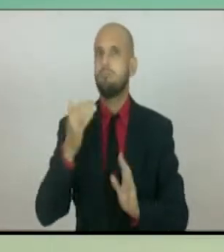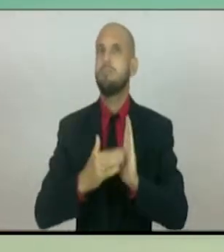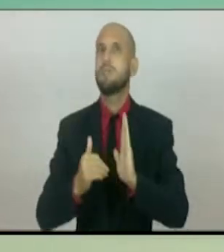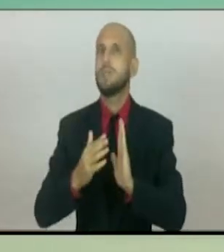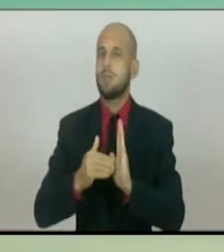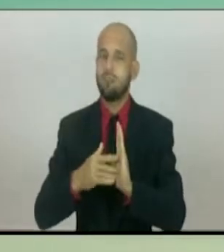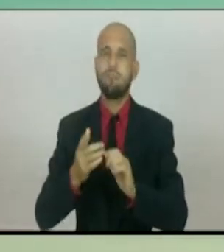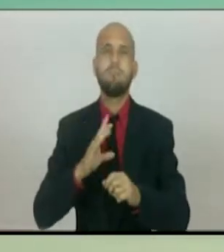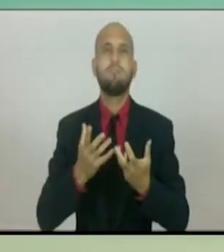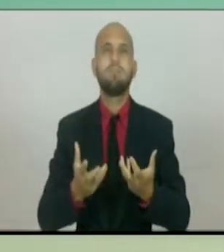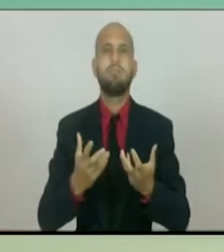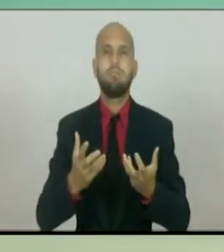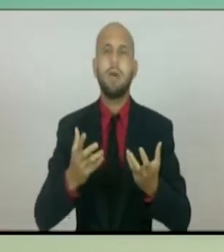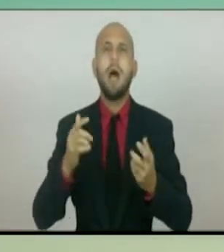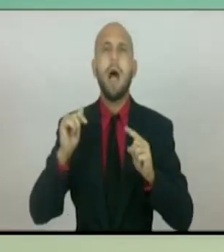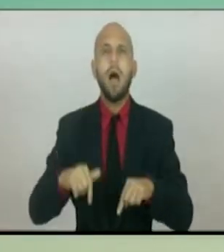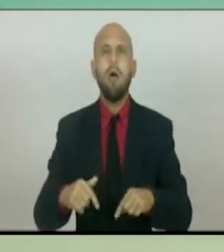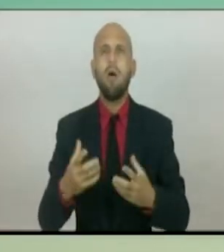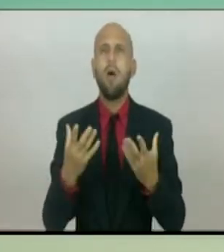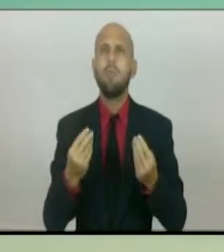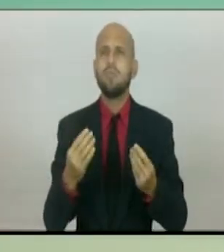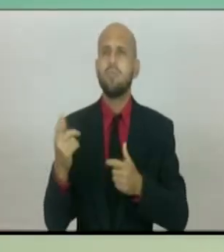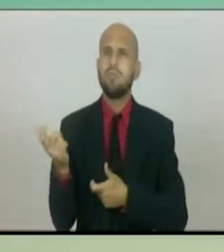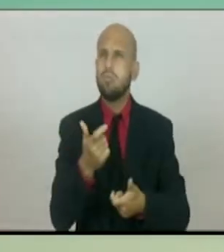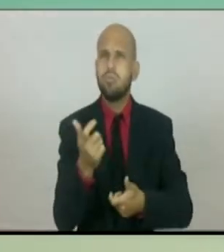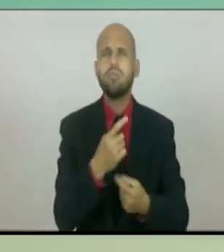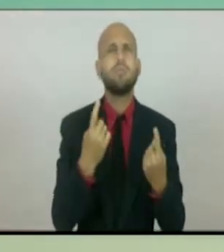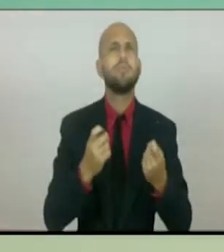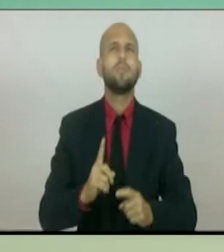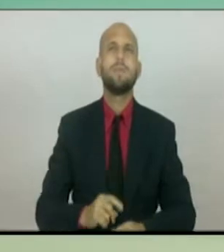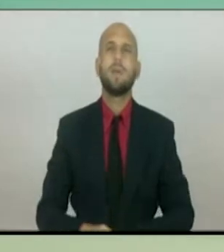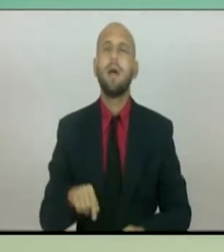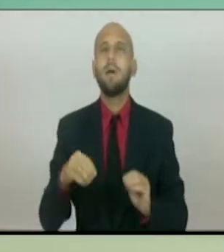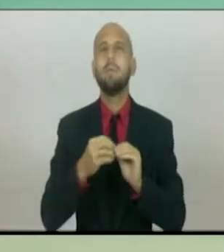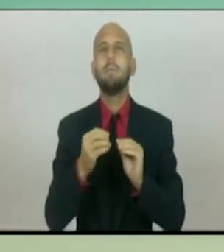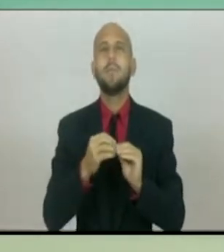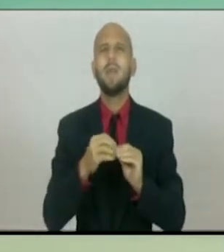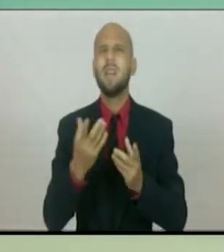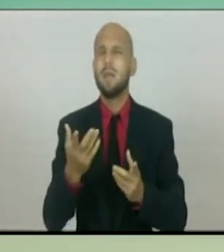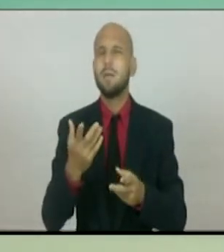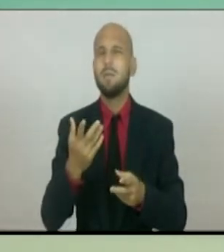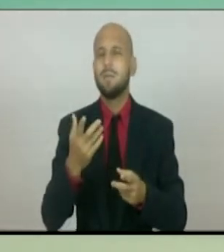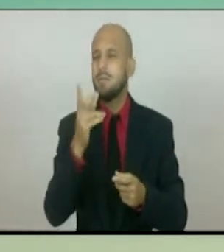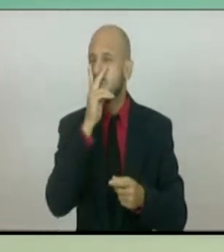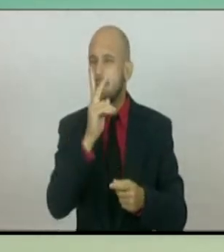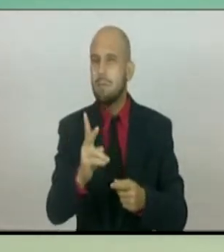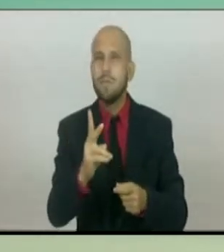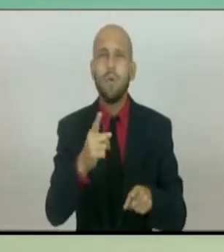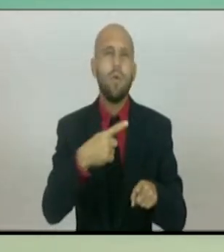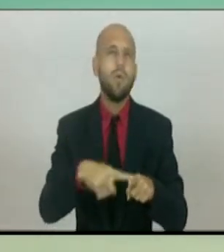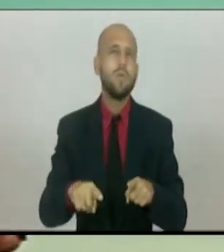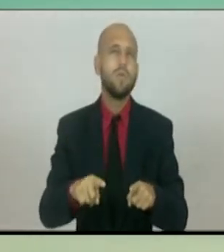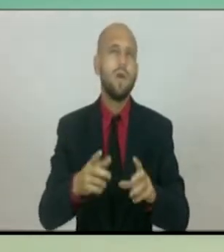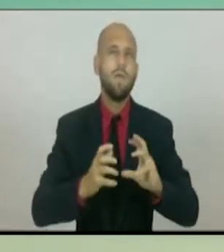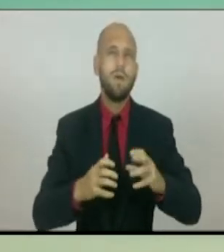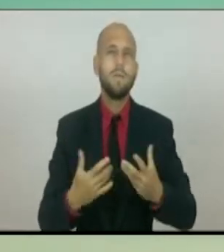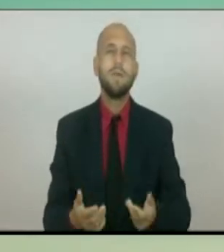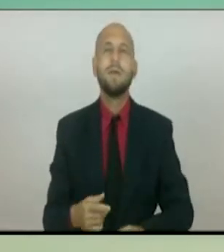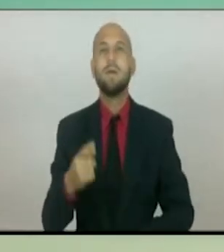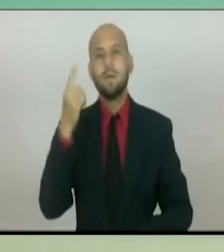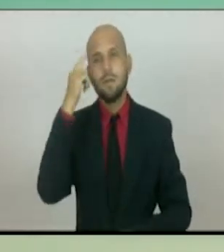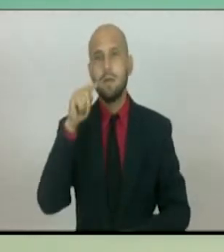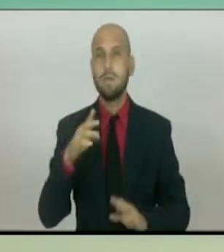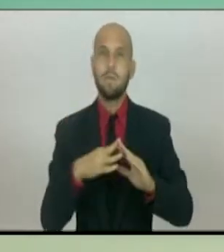necesaria una fumigación de manera intensiva. Lo hacemos por radio batida. ¿Qué son las radio batidas? Bueno, no es más que un tratamiento